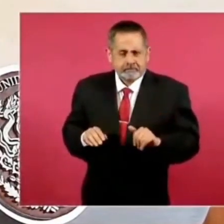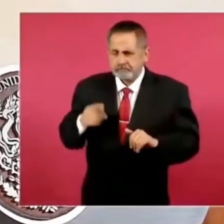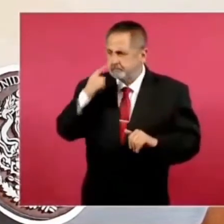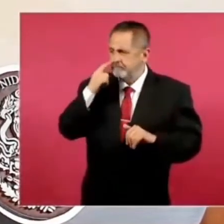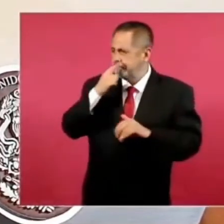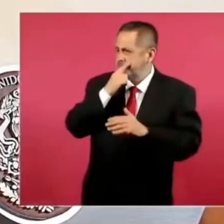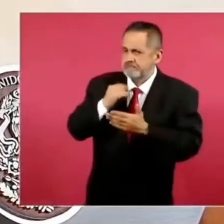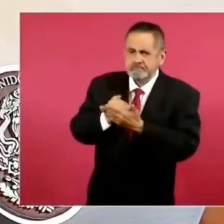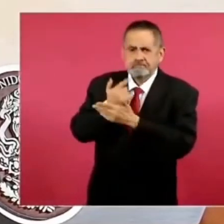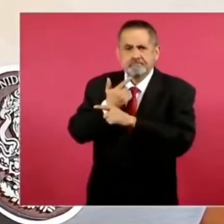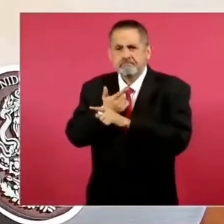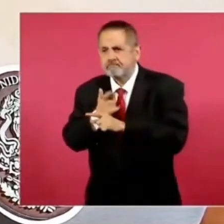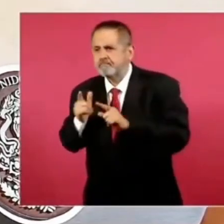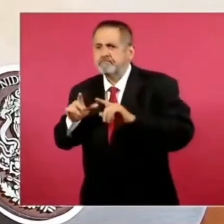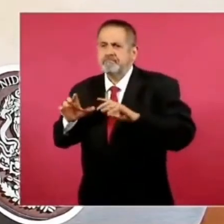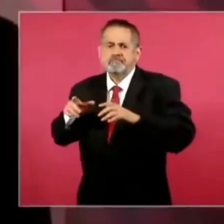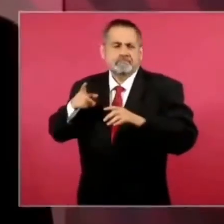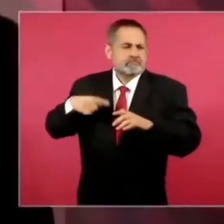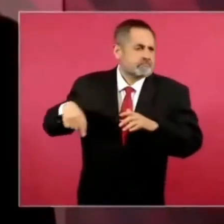democracia